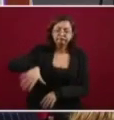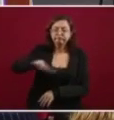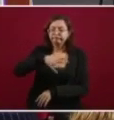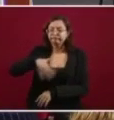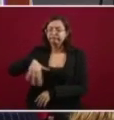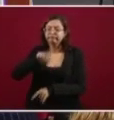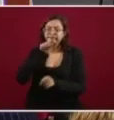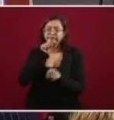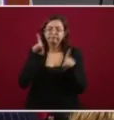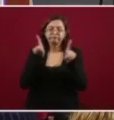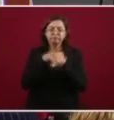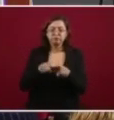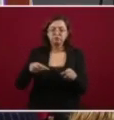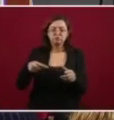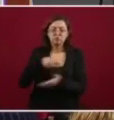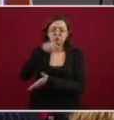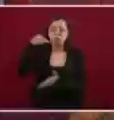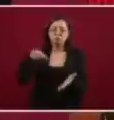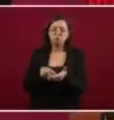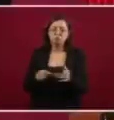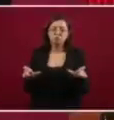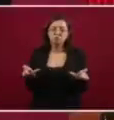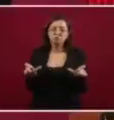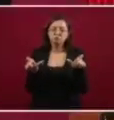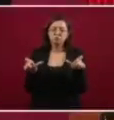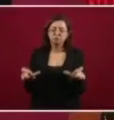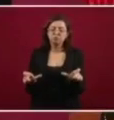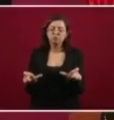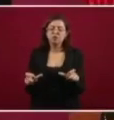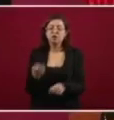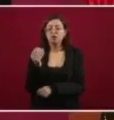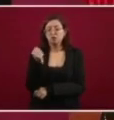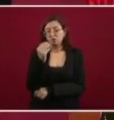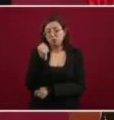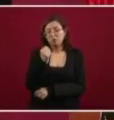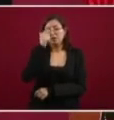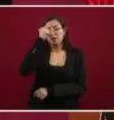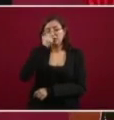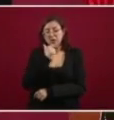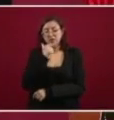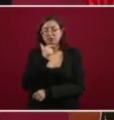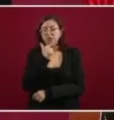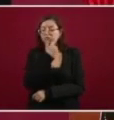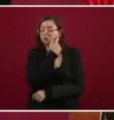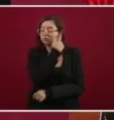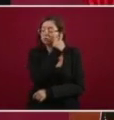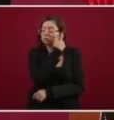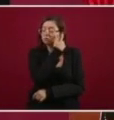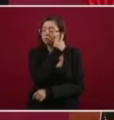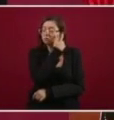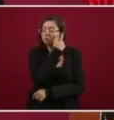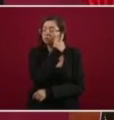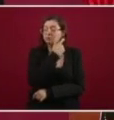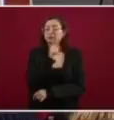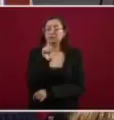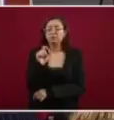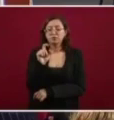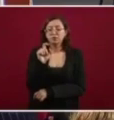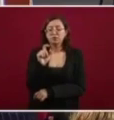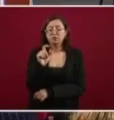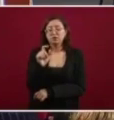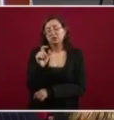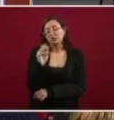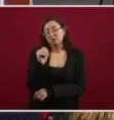zona de conflicto. A las 21:05, elementos de la Guardia Nacional,